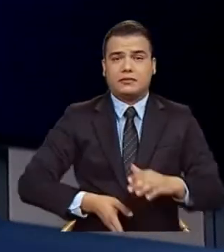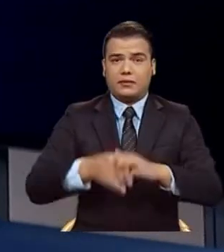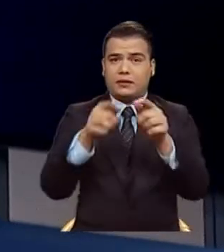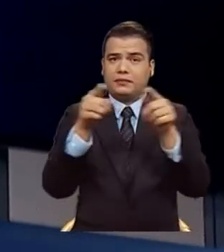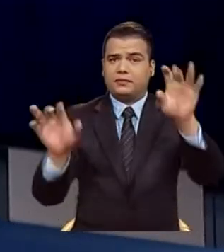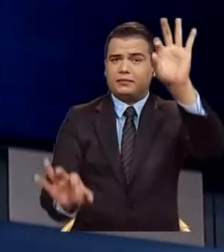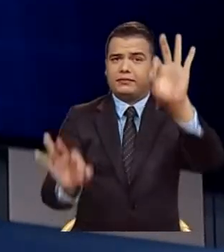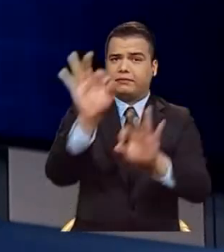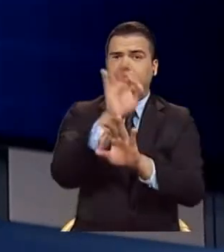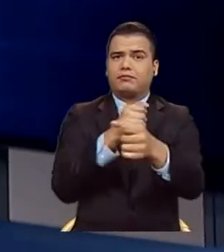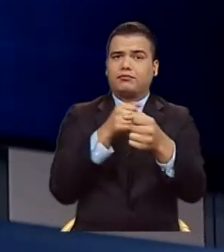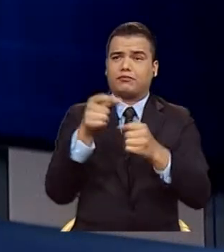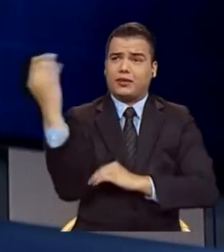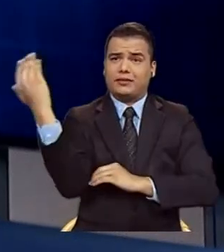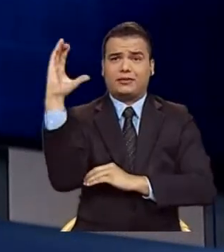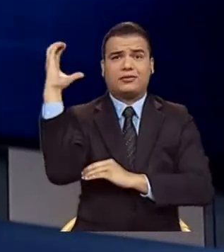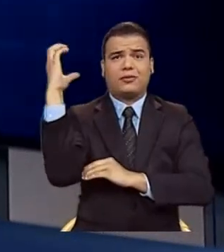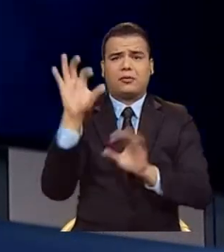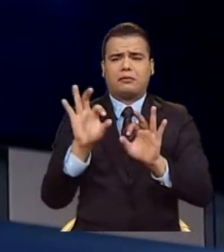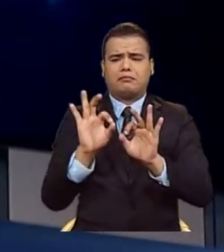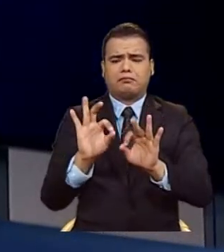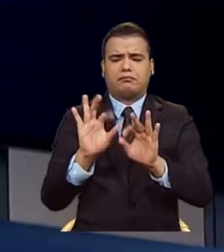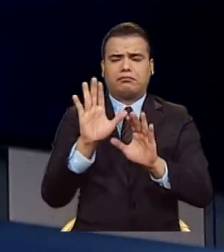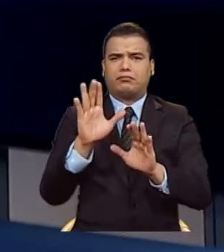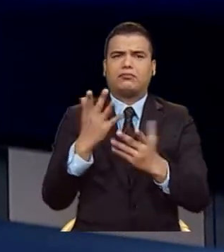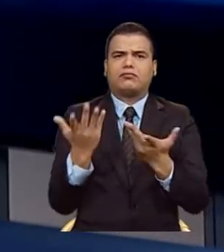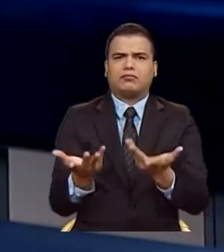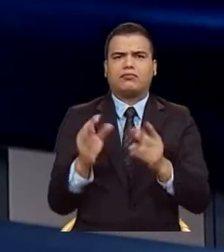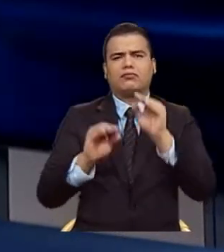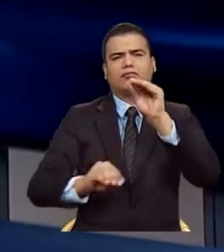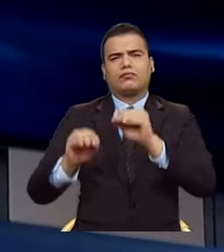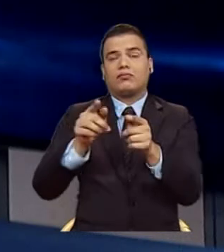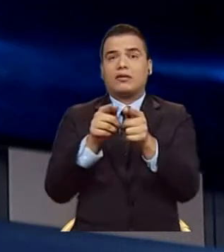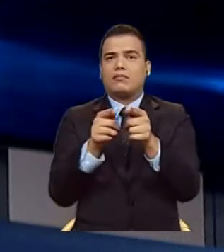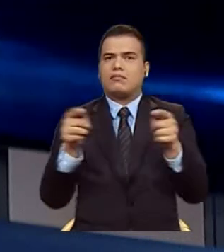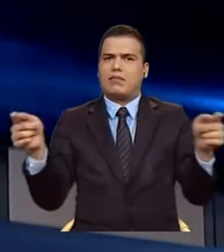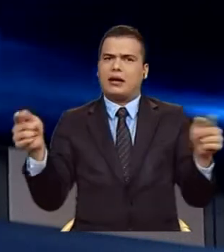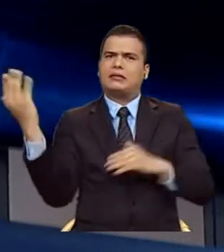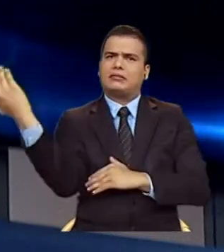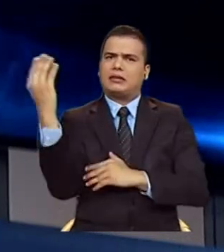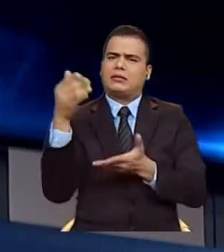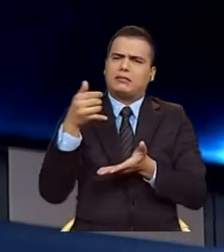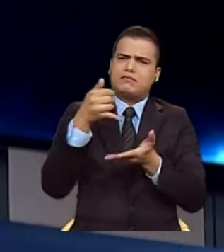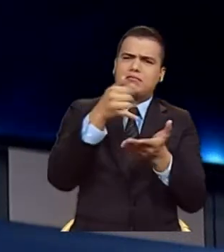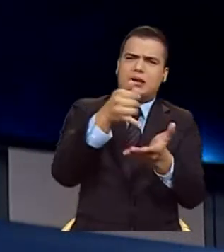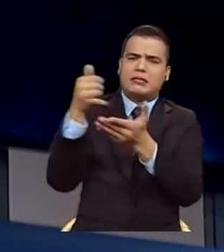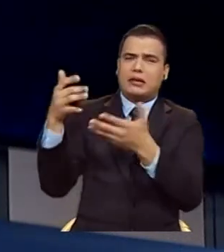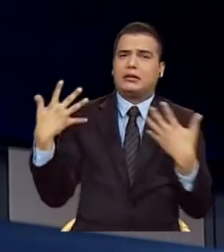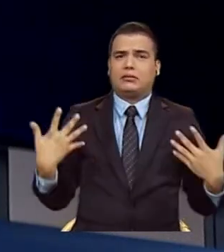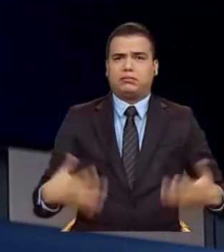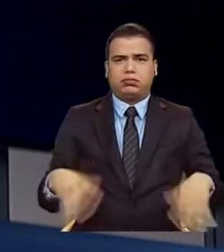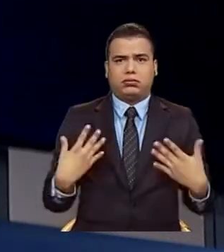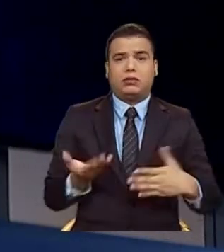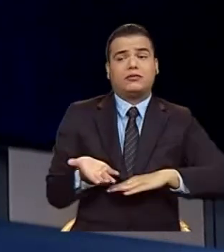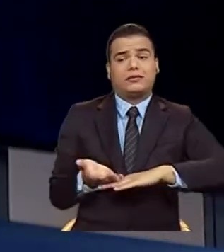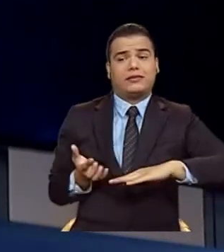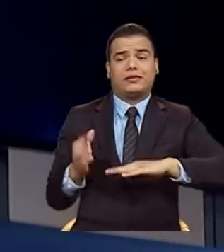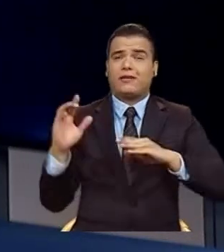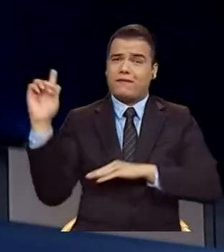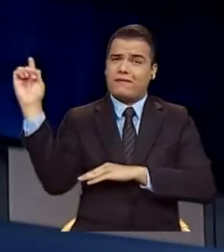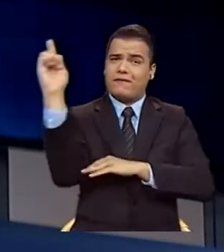buenos tiempos para el cine colombiano continúan con la realización de largometrajes que son premiados en los más exigentes festivales del